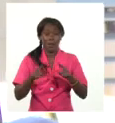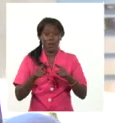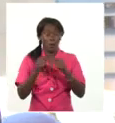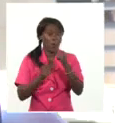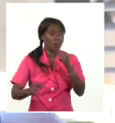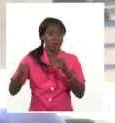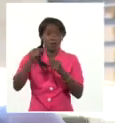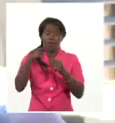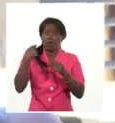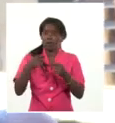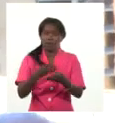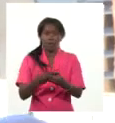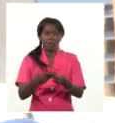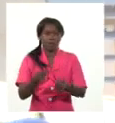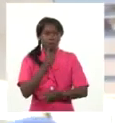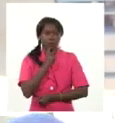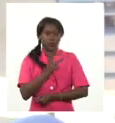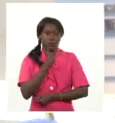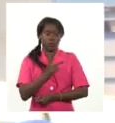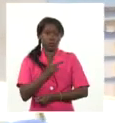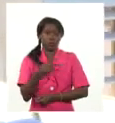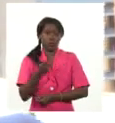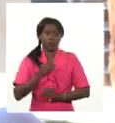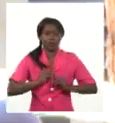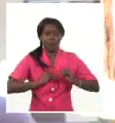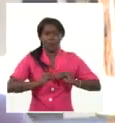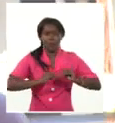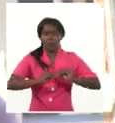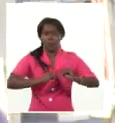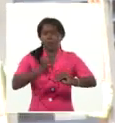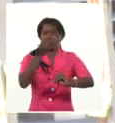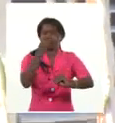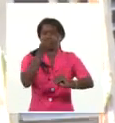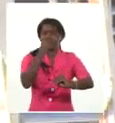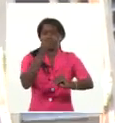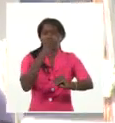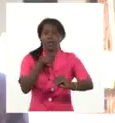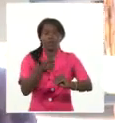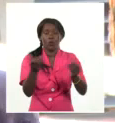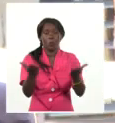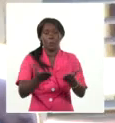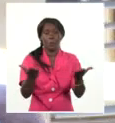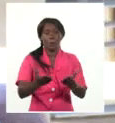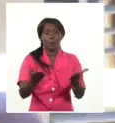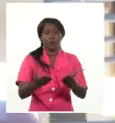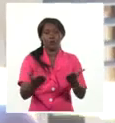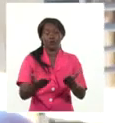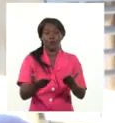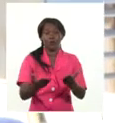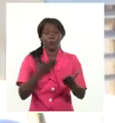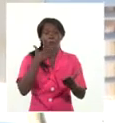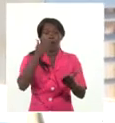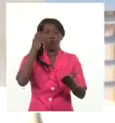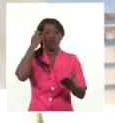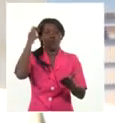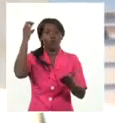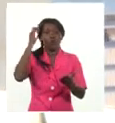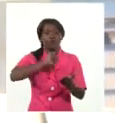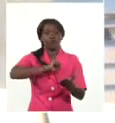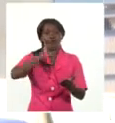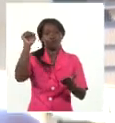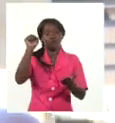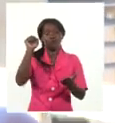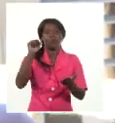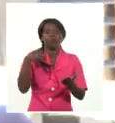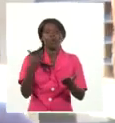uso de la tierra en el uso óptimo de la tierra en lograr los incrementos productivos y en tener la capacidad de generar aquí mismo los